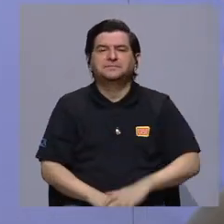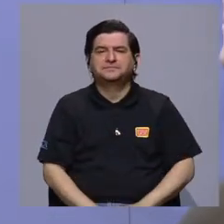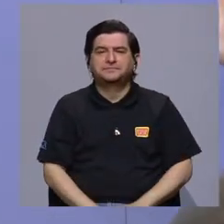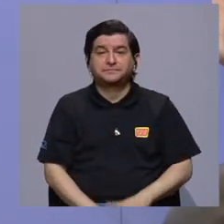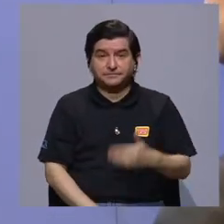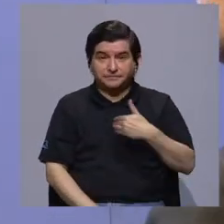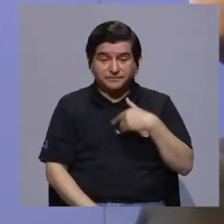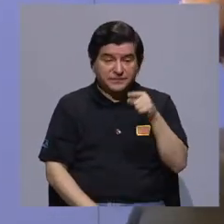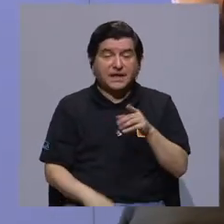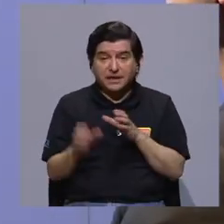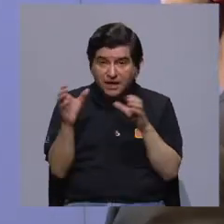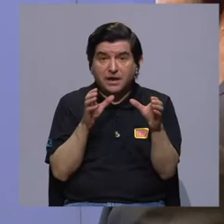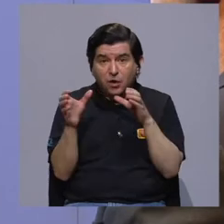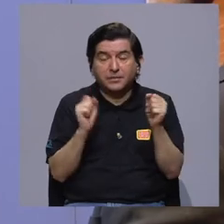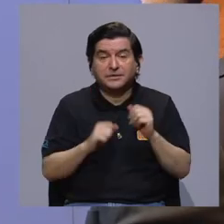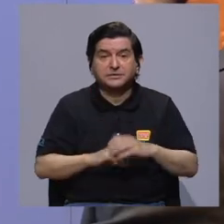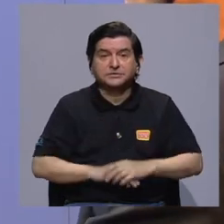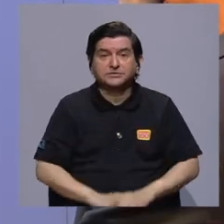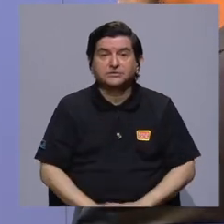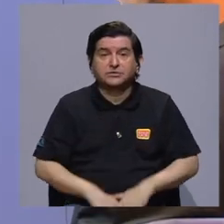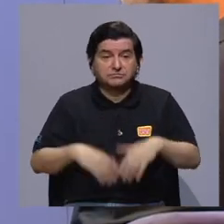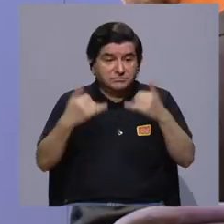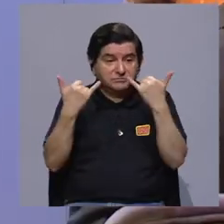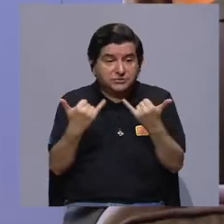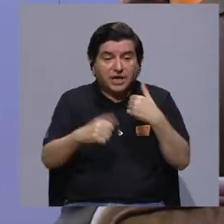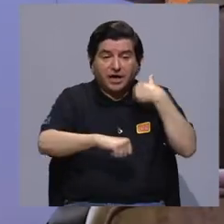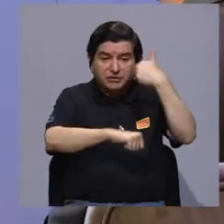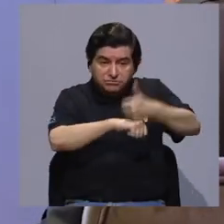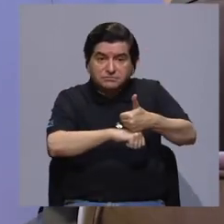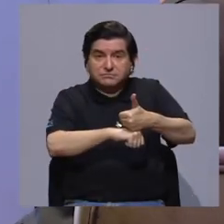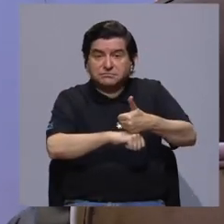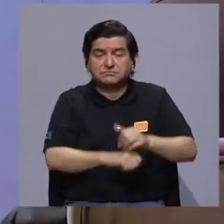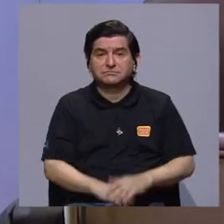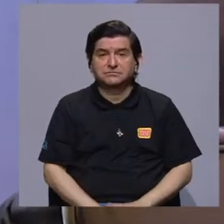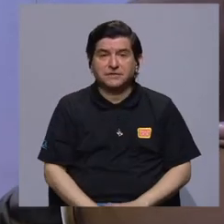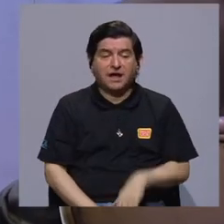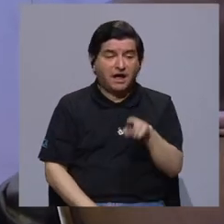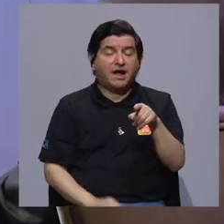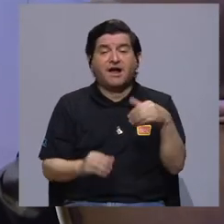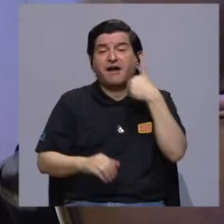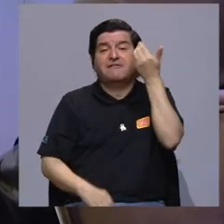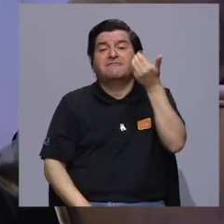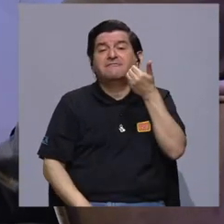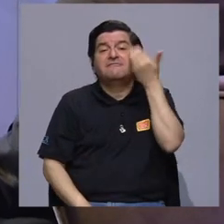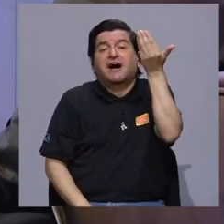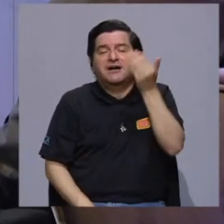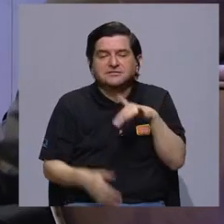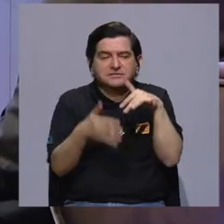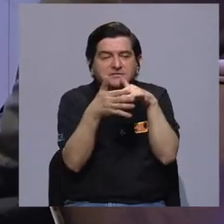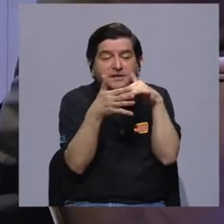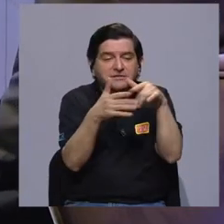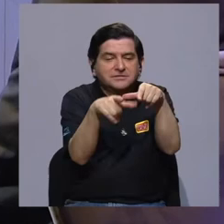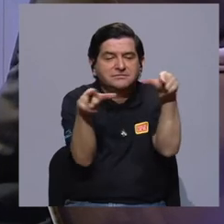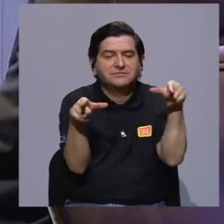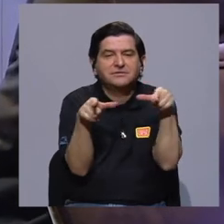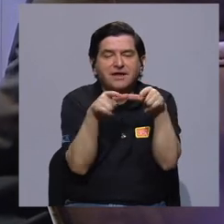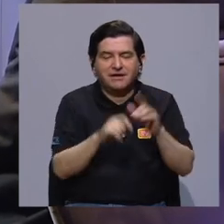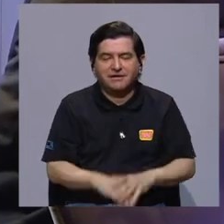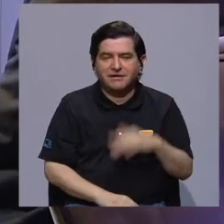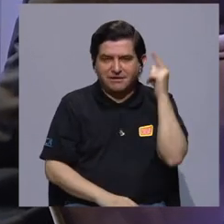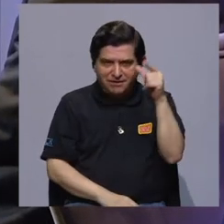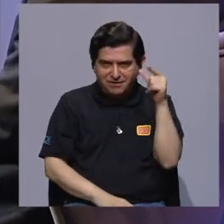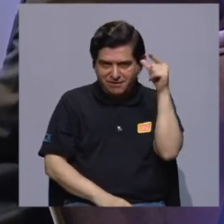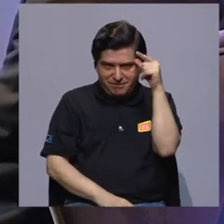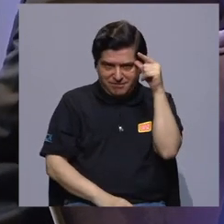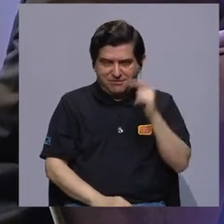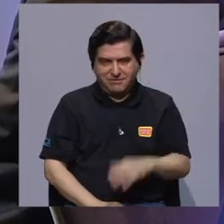pues dado que tienen ese comercio ya establecido, pues es más fácil entonces estudiar ahí y